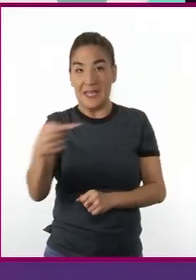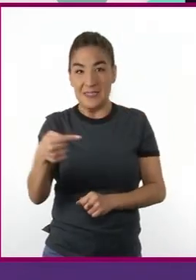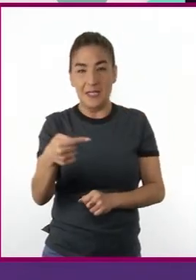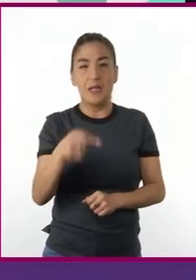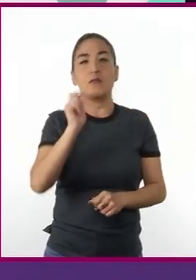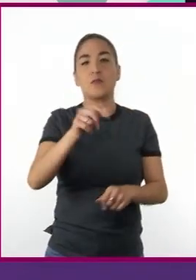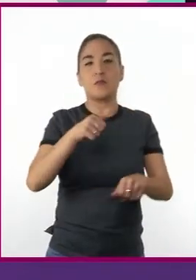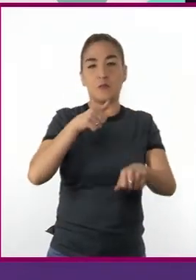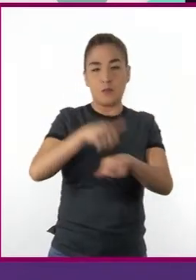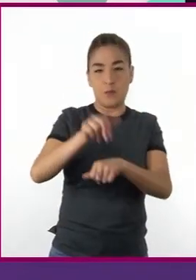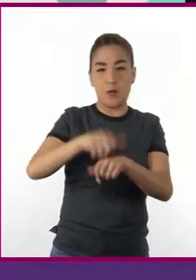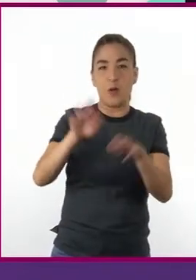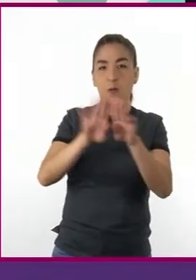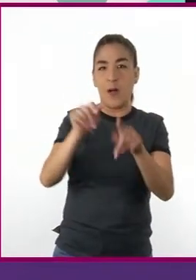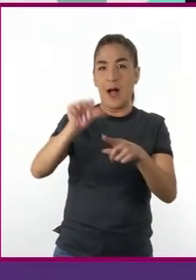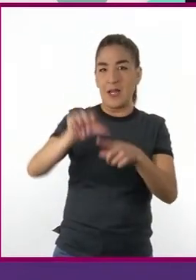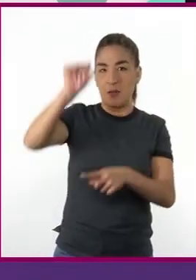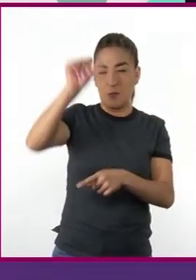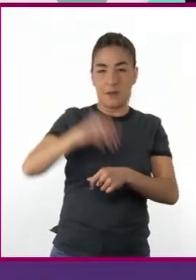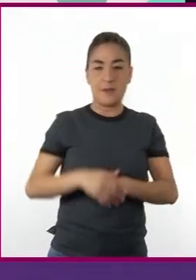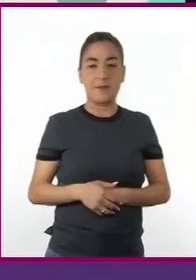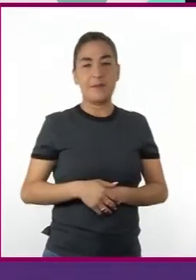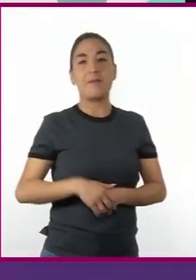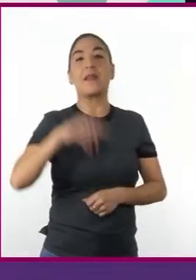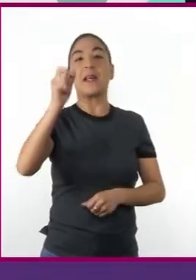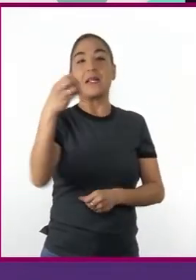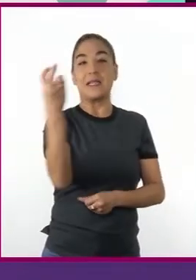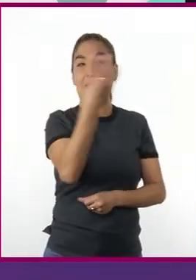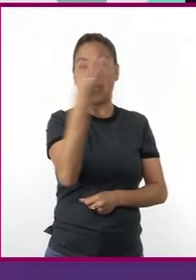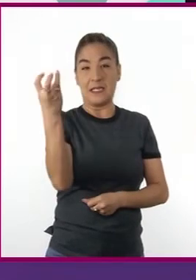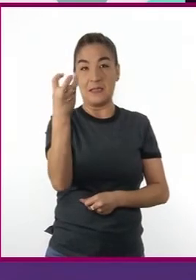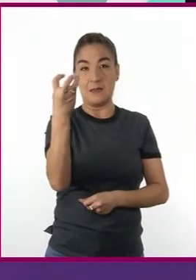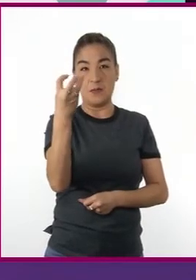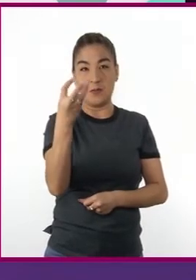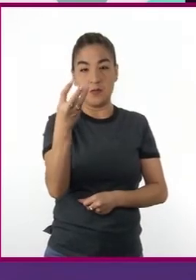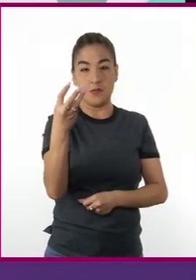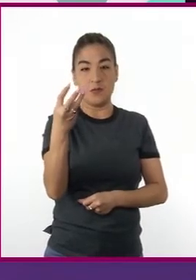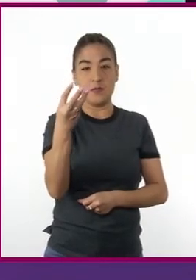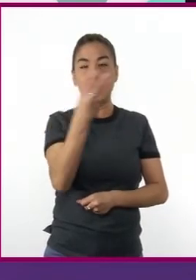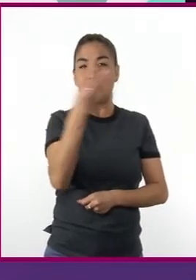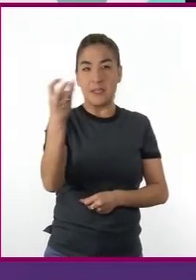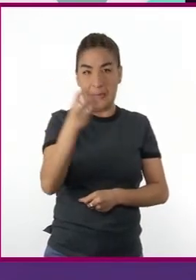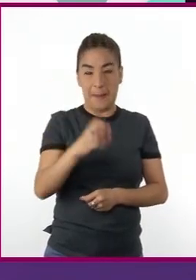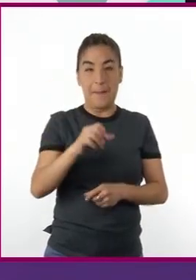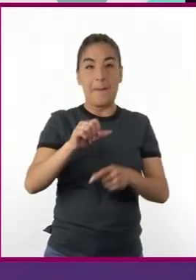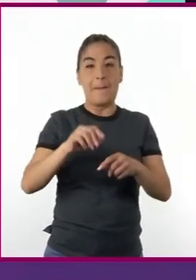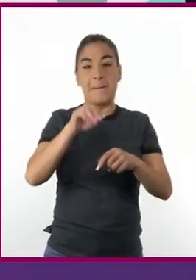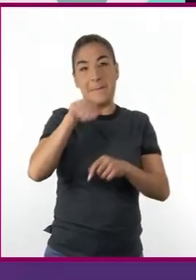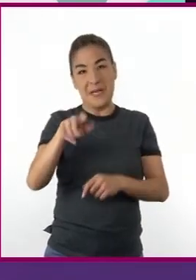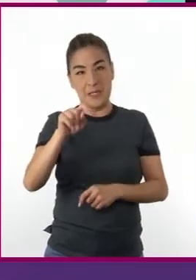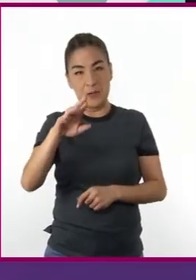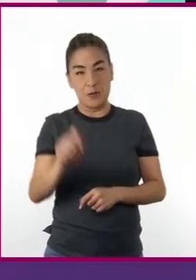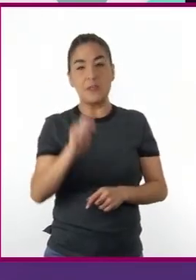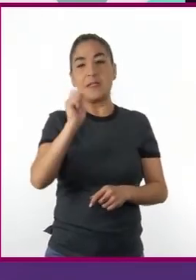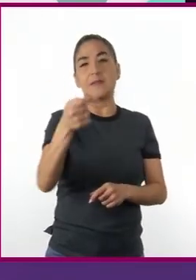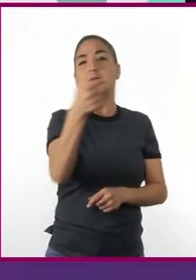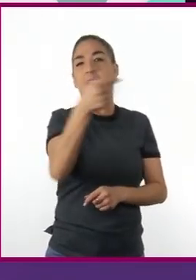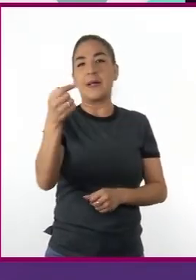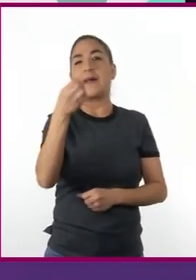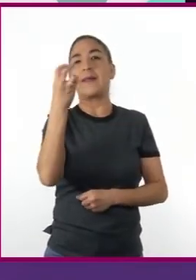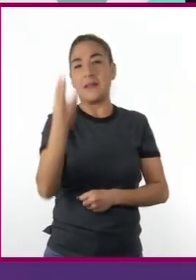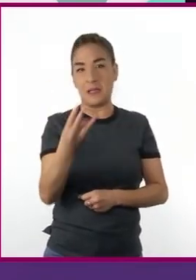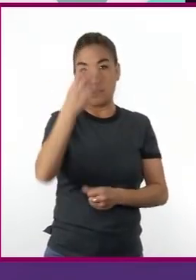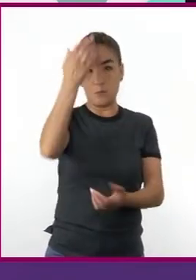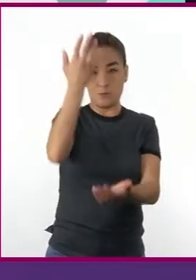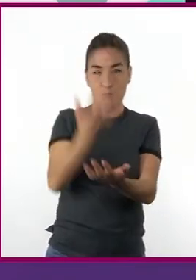total. Esto es, a los 300 metros restamos 3, que ha caído, lo que nos da un